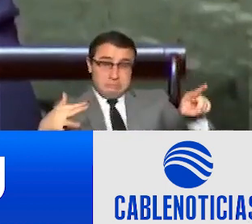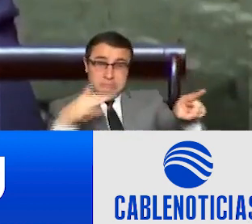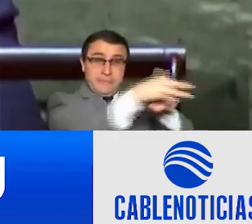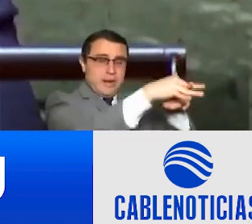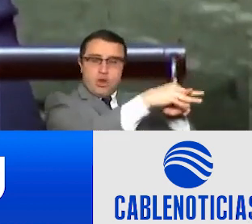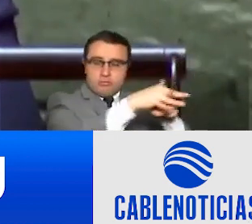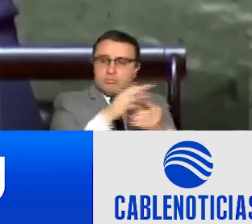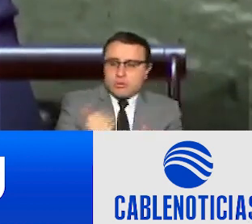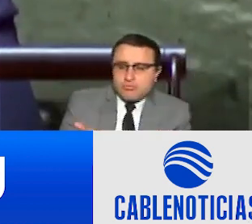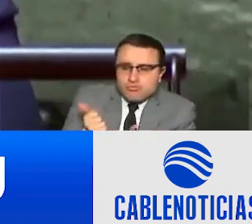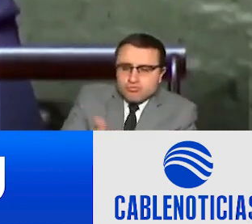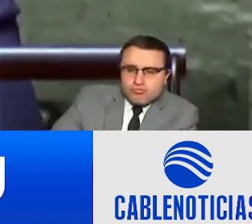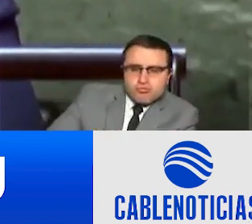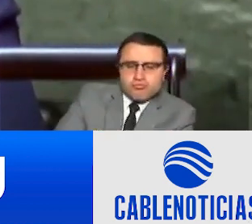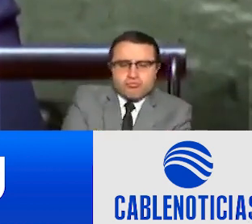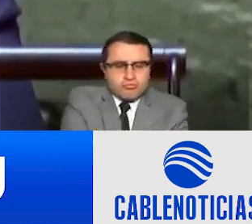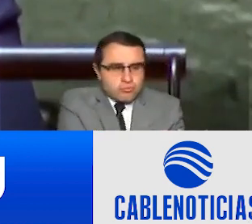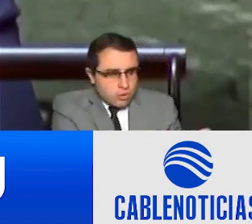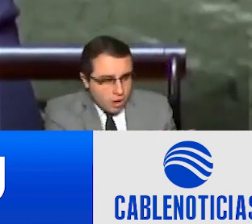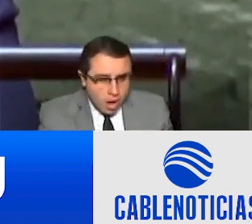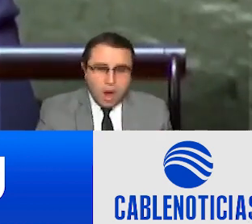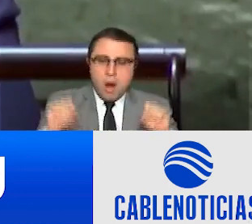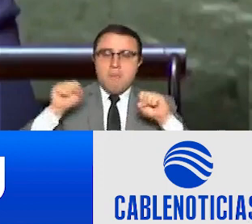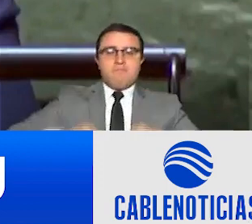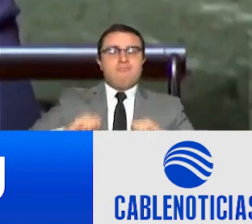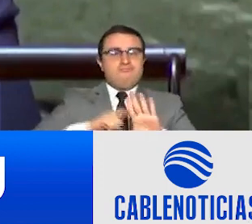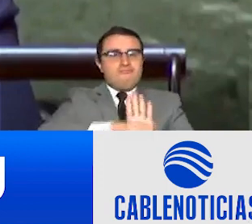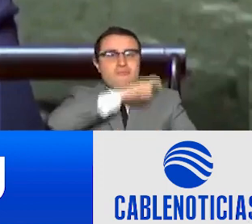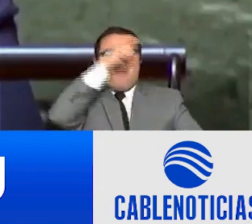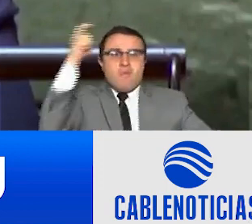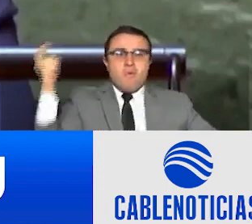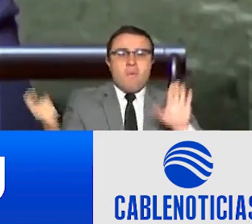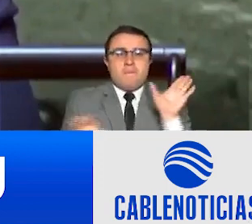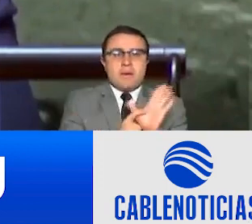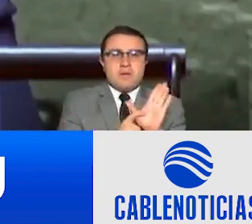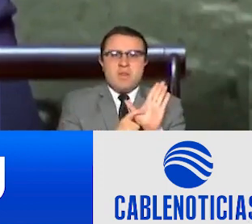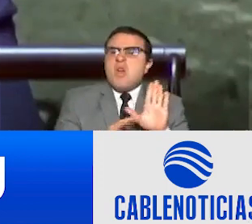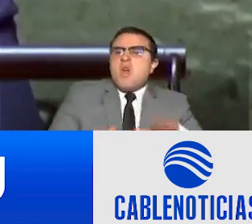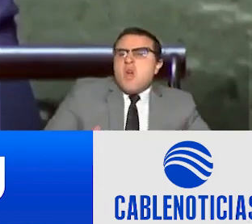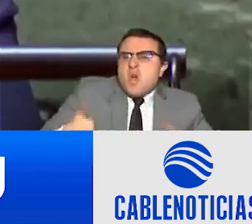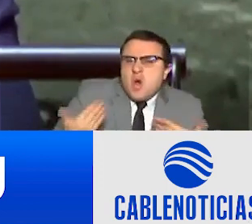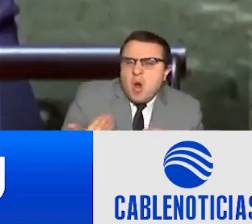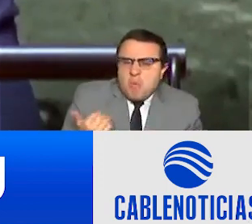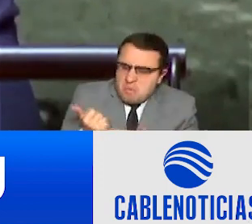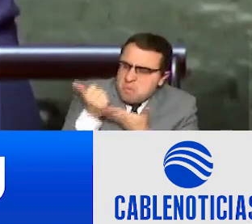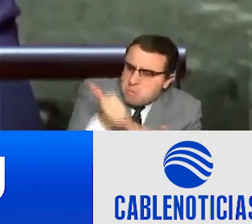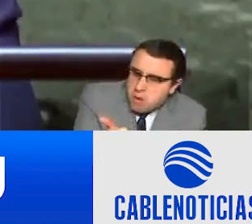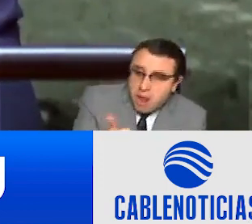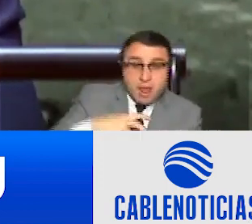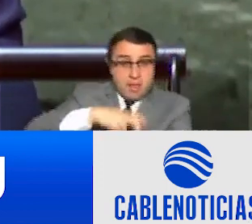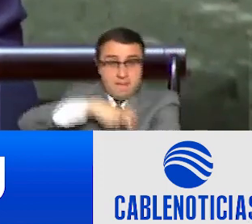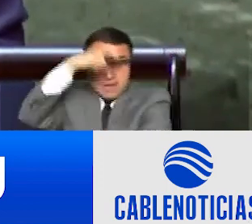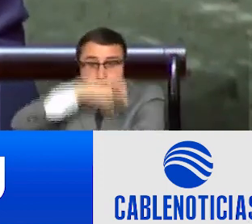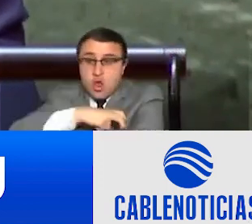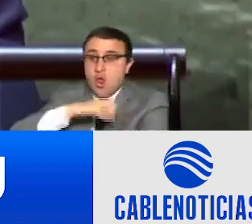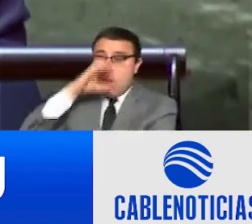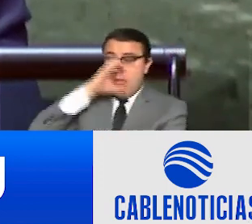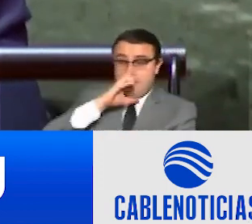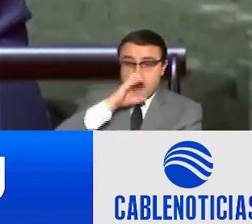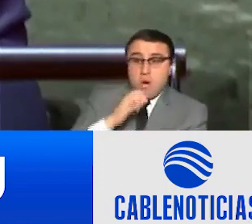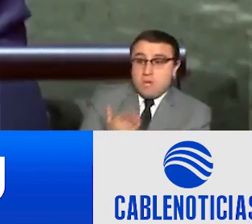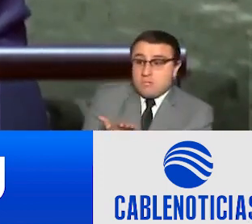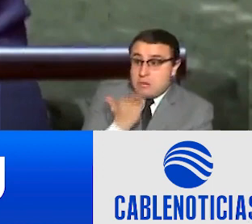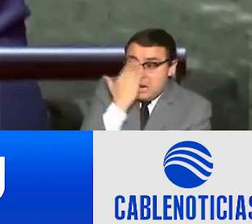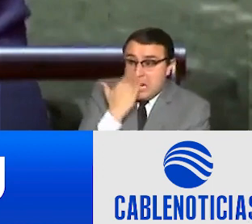que redundan en apenas acabar el consumo del petróleo, del carbón y del